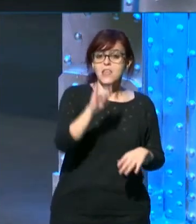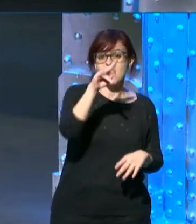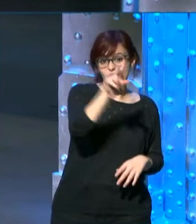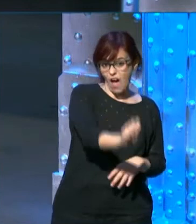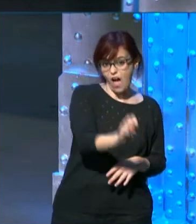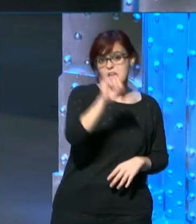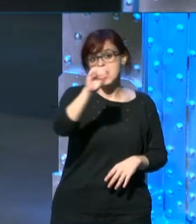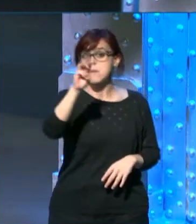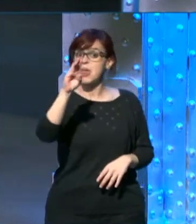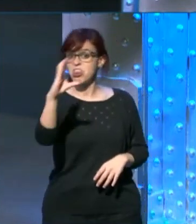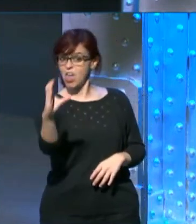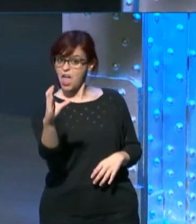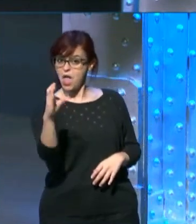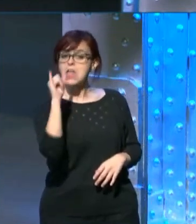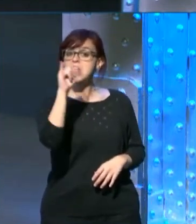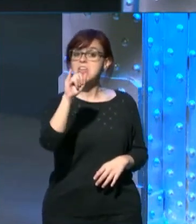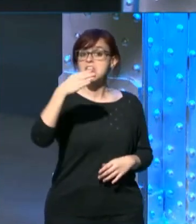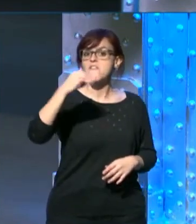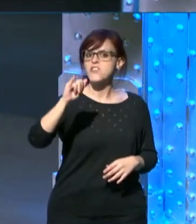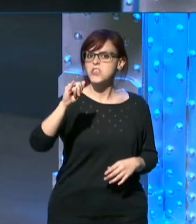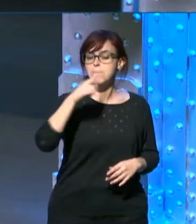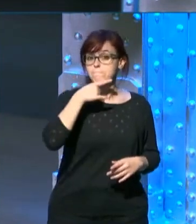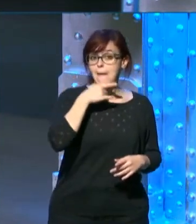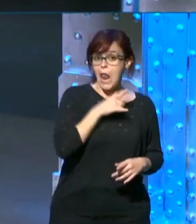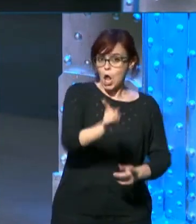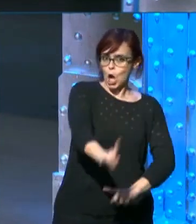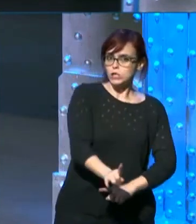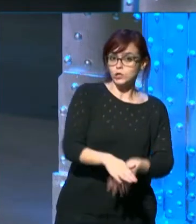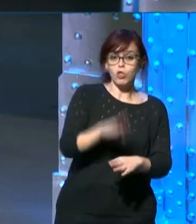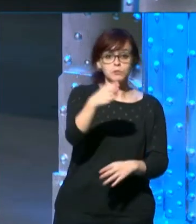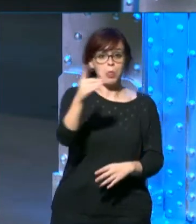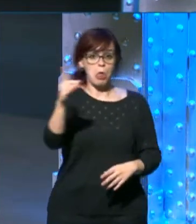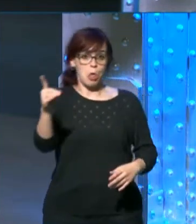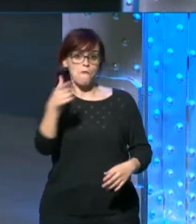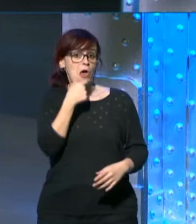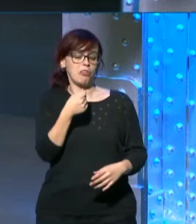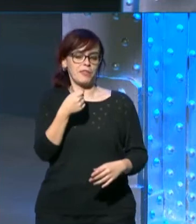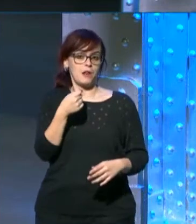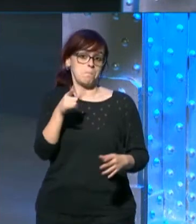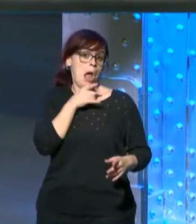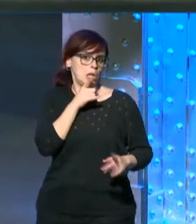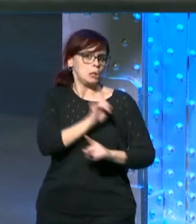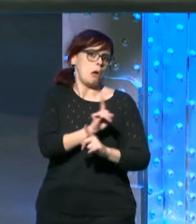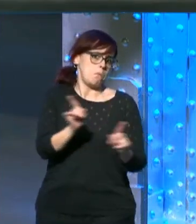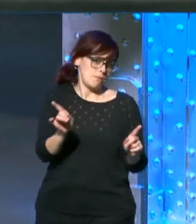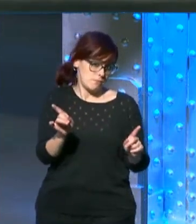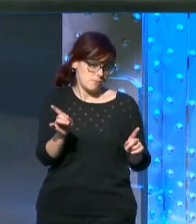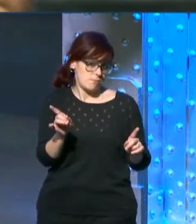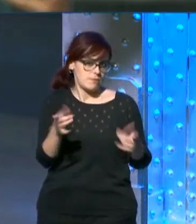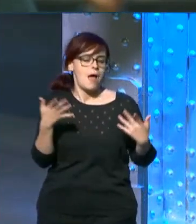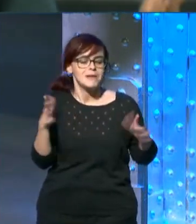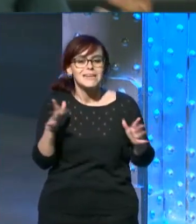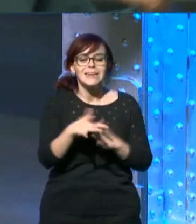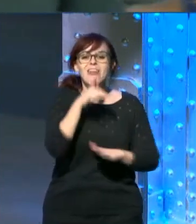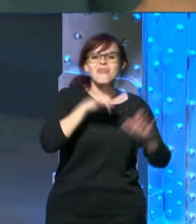el IPC o el IBI, ¿vale? Dije que, bueno, esto tiene que ser un éxito, ¿no? Behavioral Driven Development, desarrollo